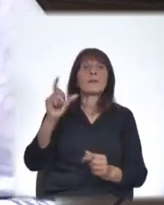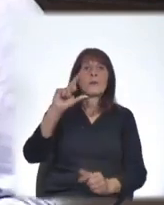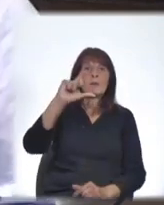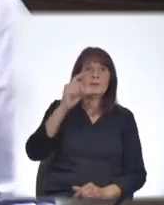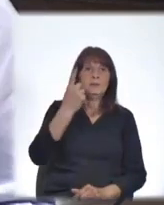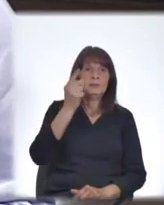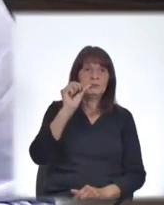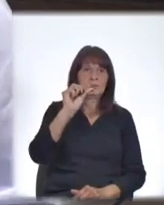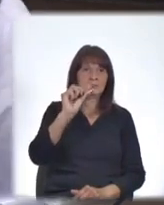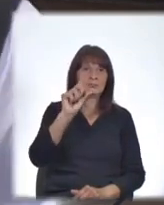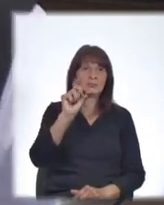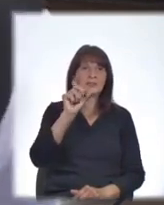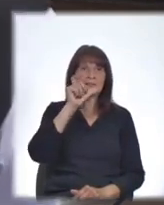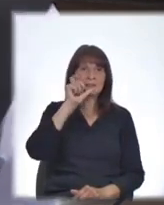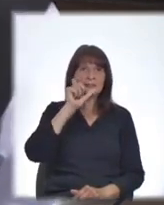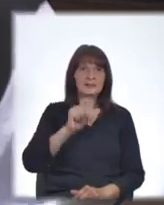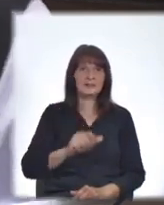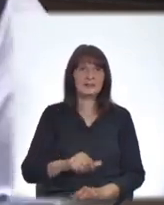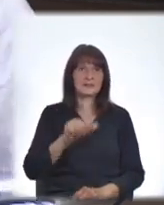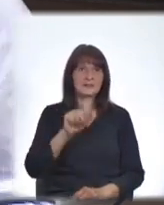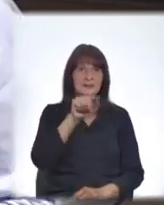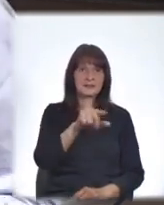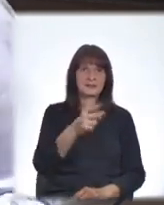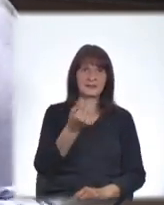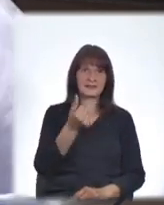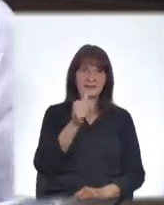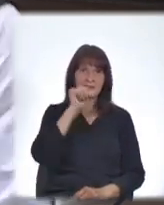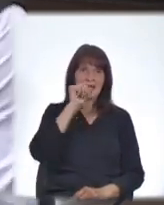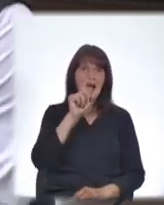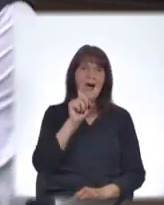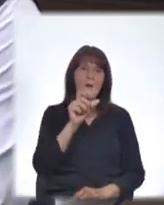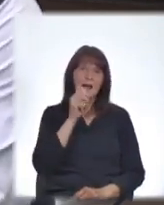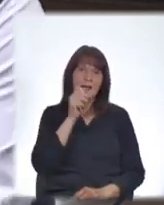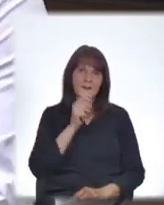agua, mientras hago uso de la palabra.